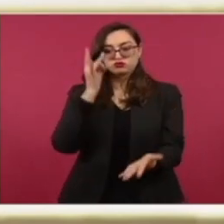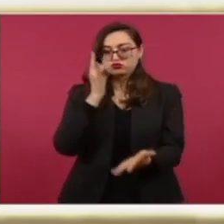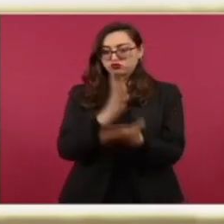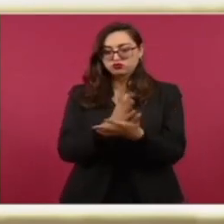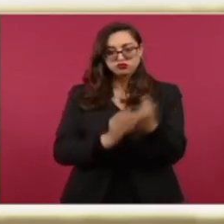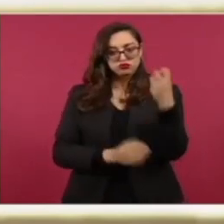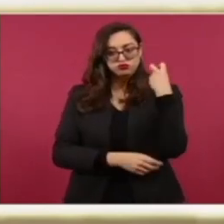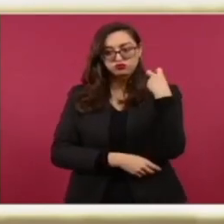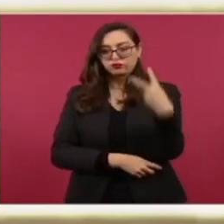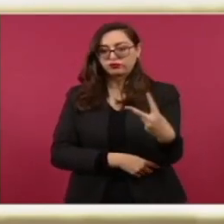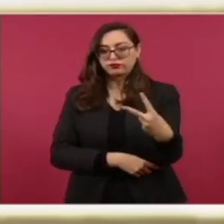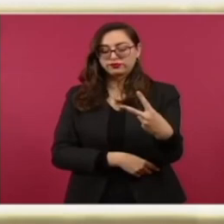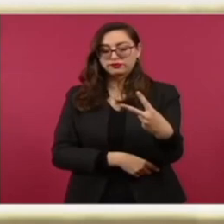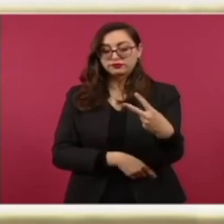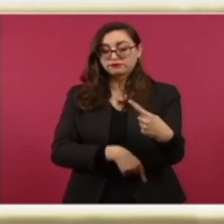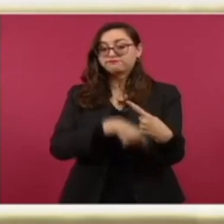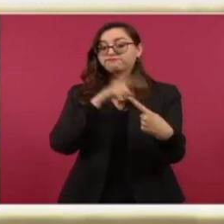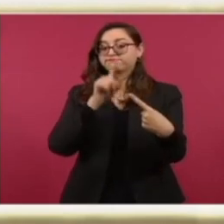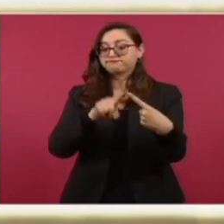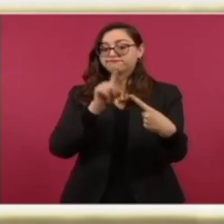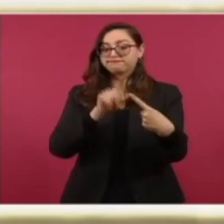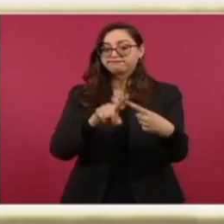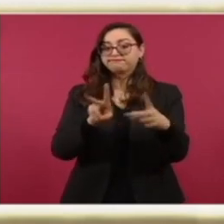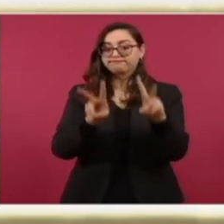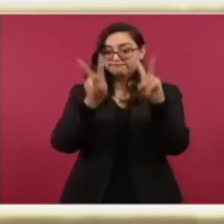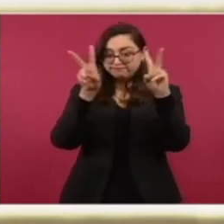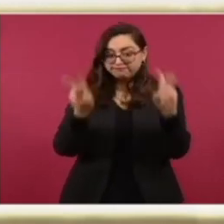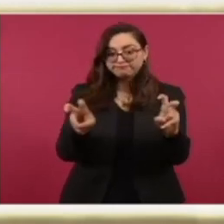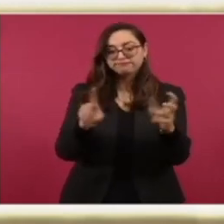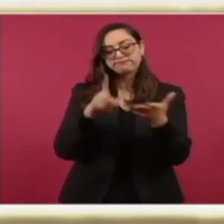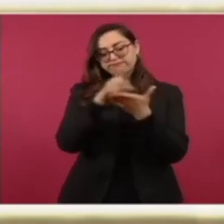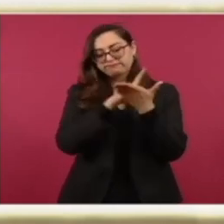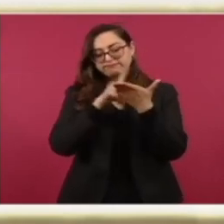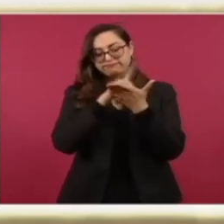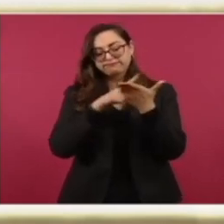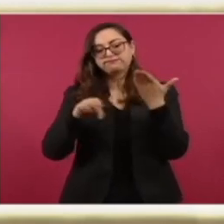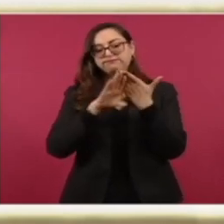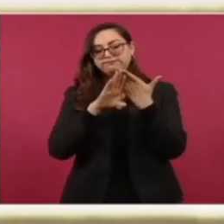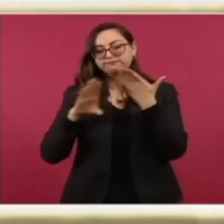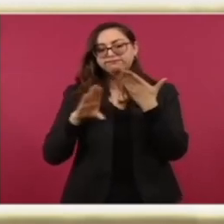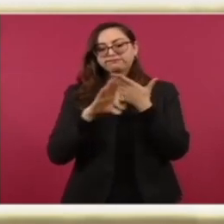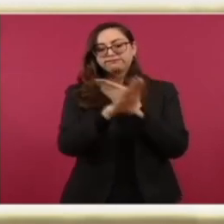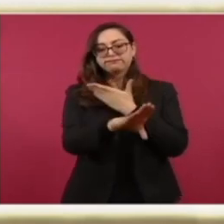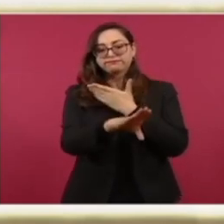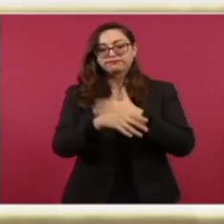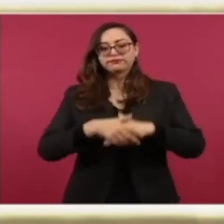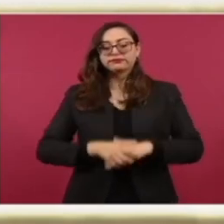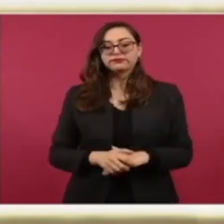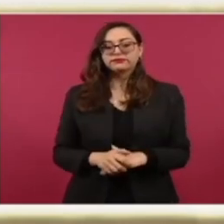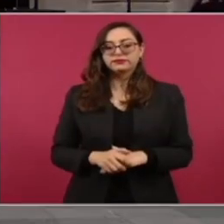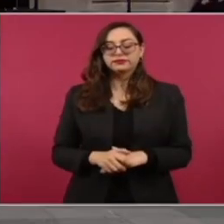está dedicada a que no se consuma la droga,